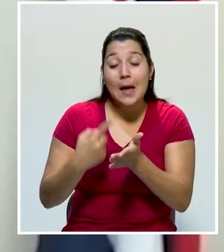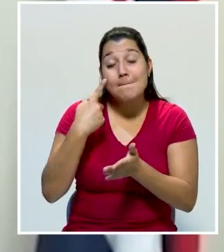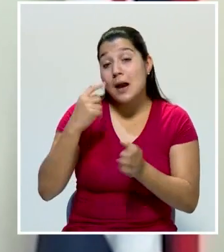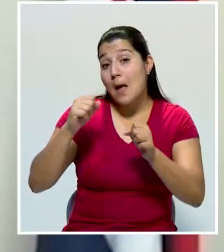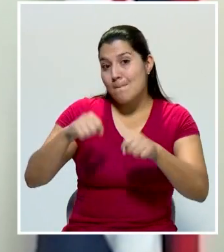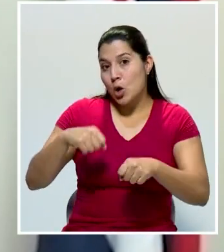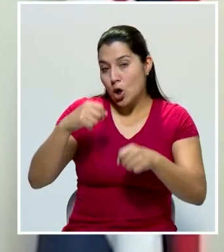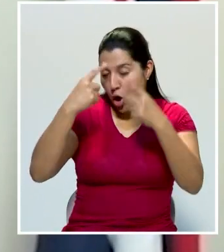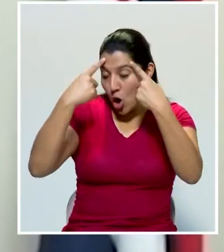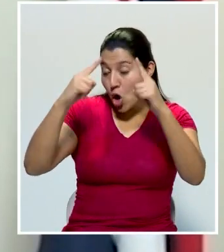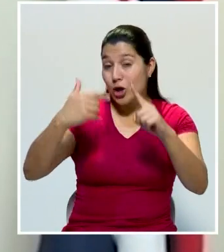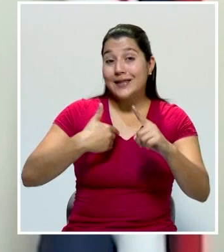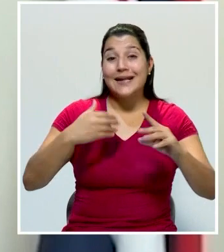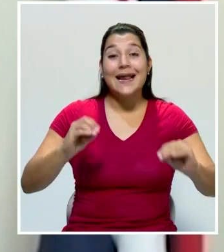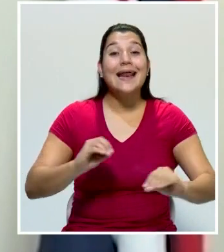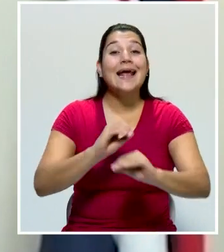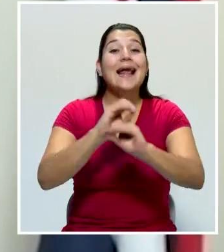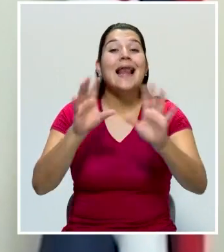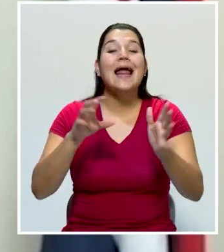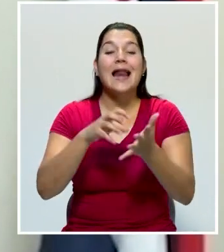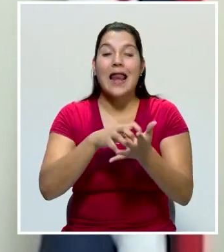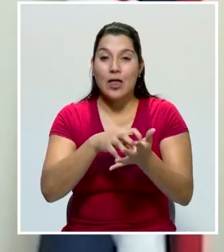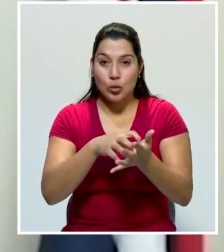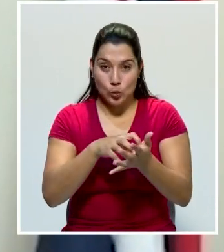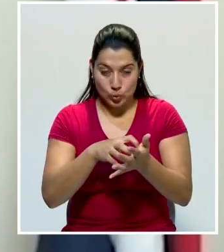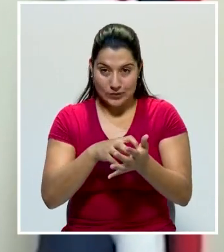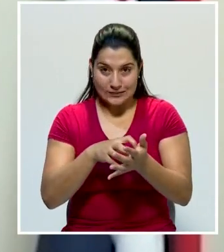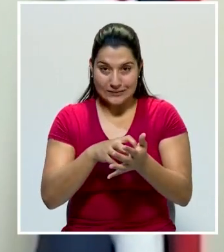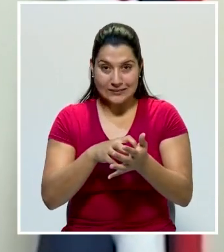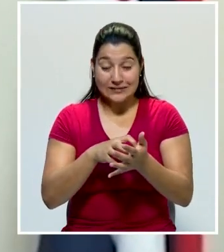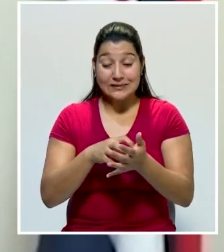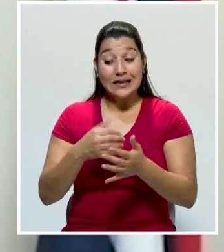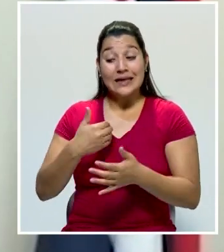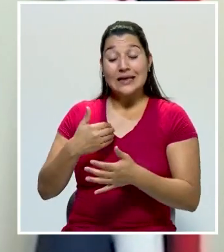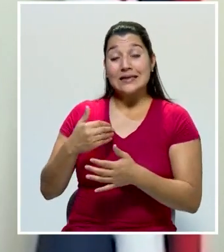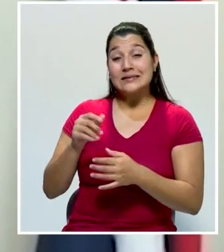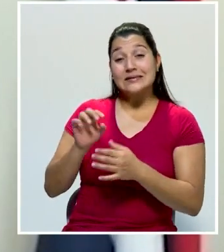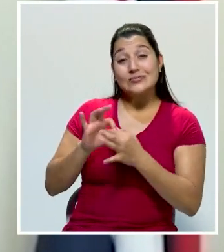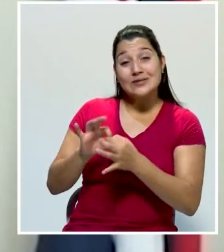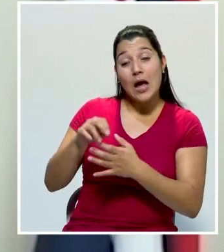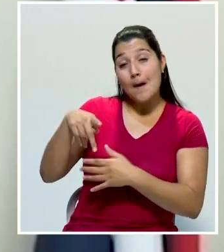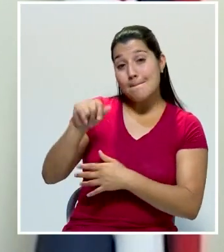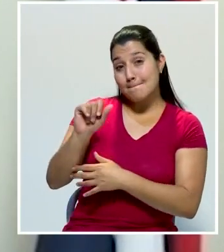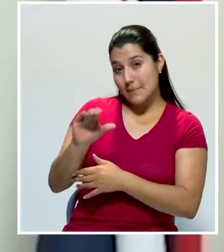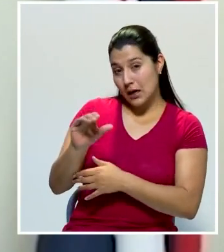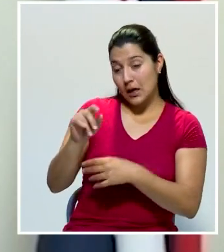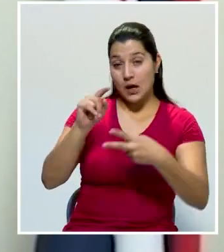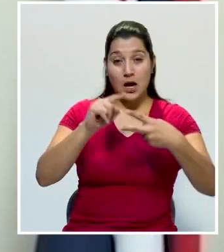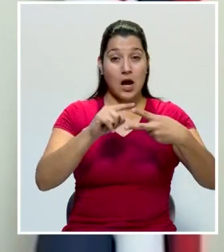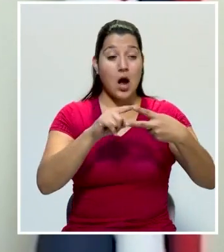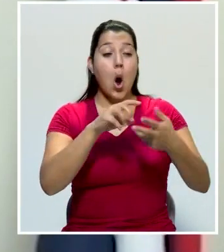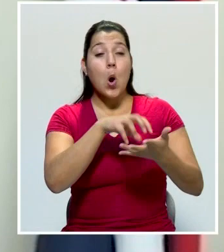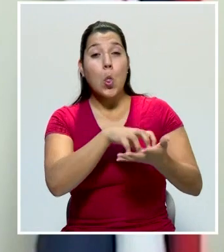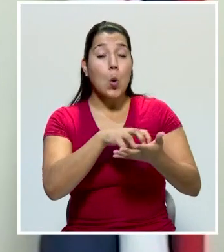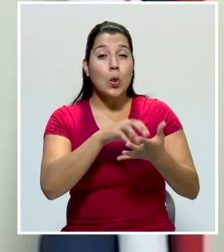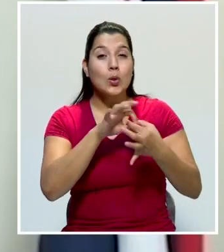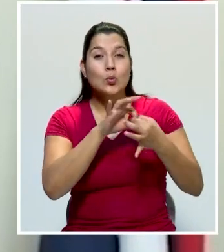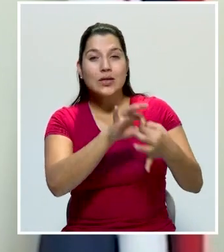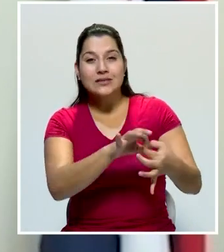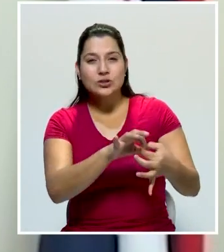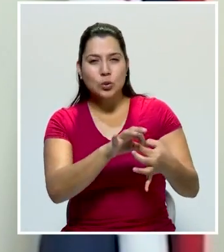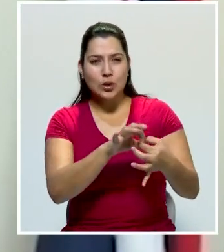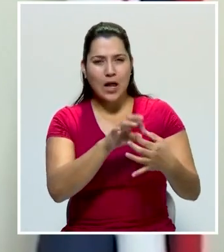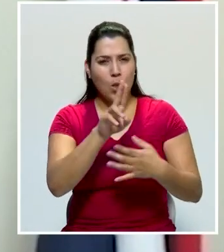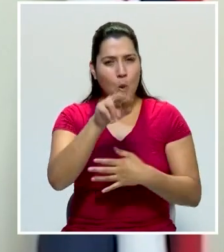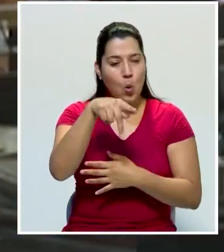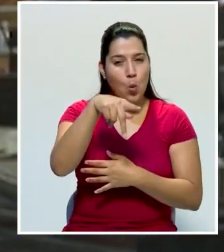dudas que generan el accionar, en este caso, del Partido Acción Ciudadana, y en el otro, de esa agencia de espionaje